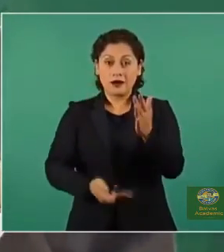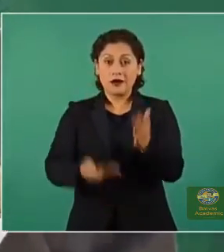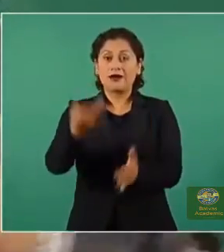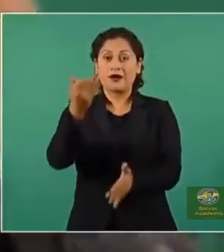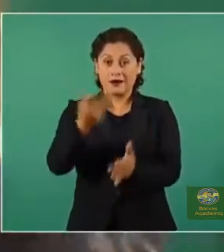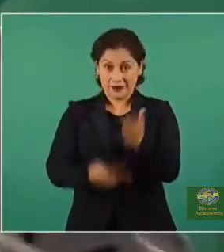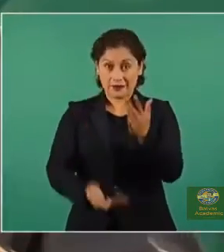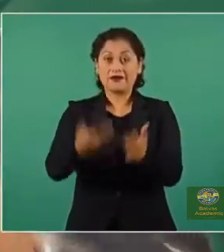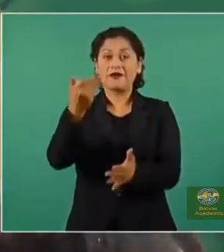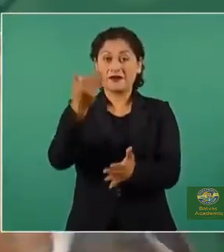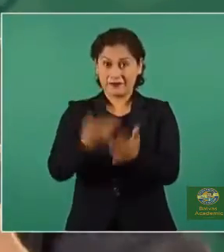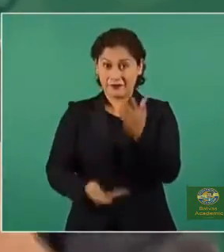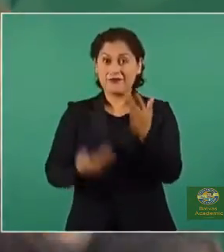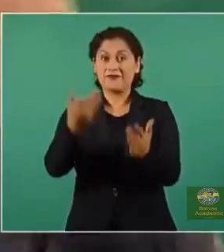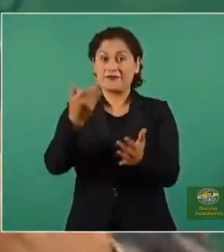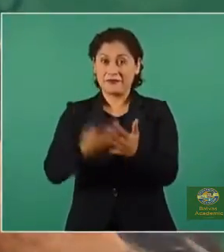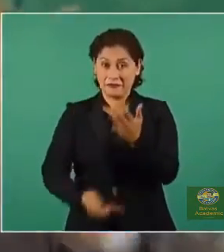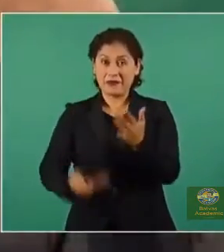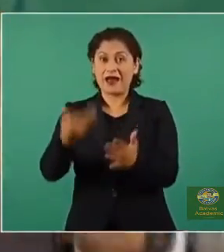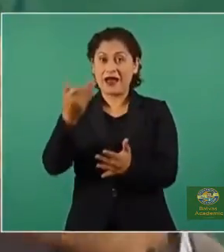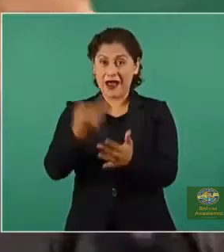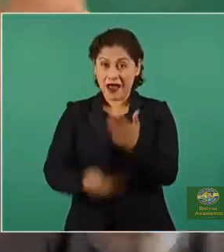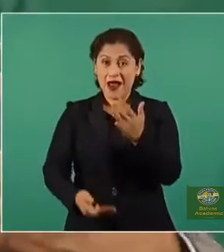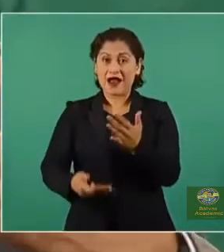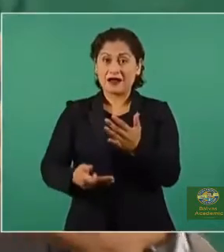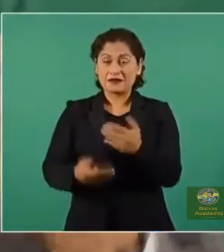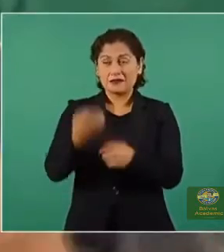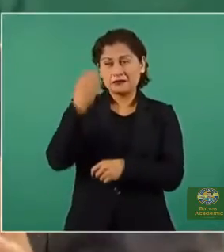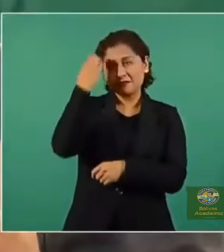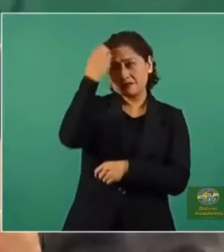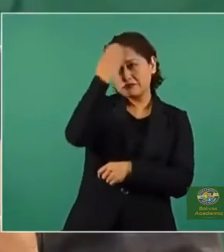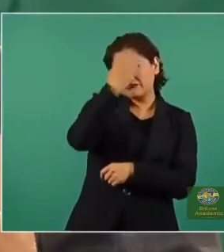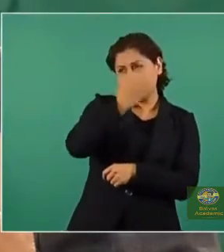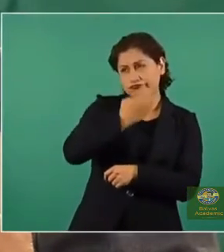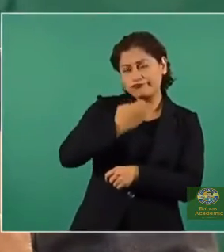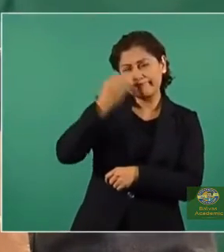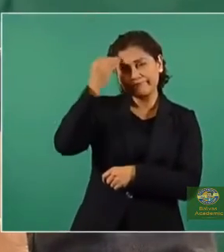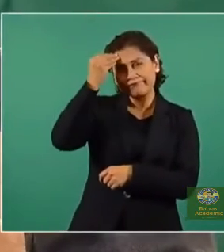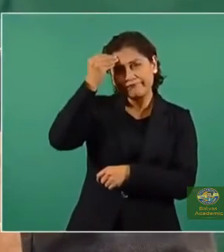¿sí? Todo es impulsivo,